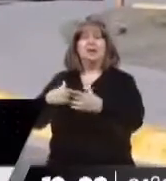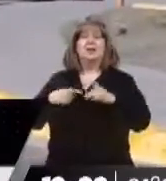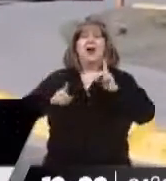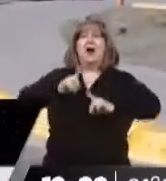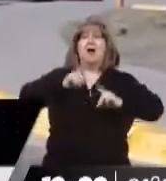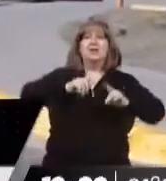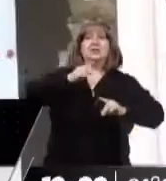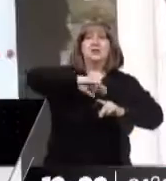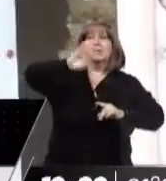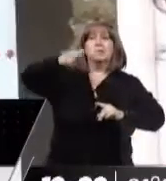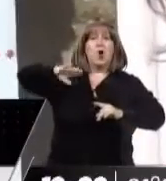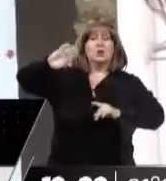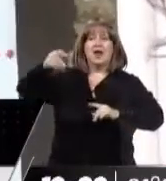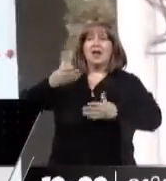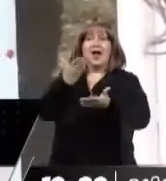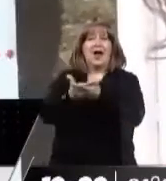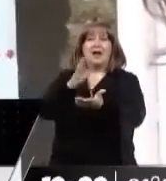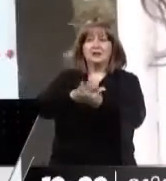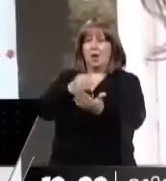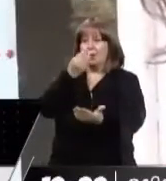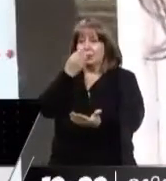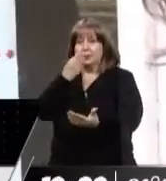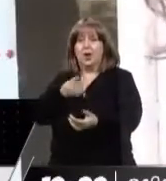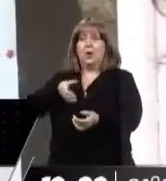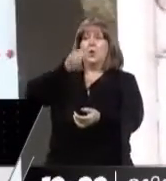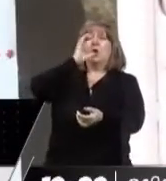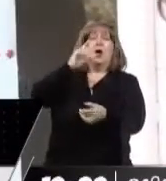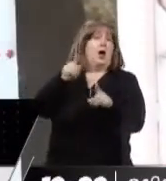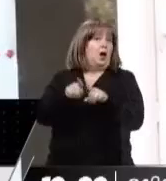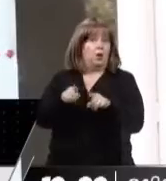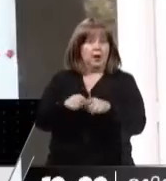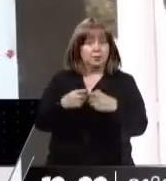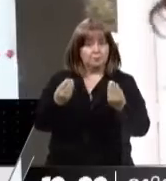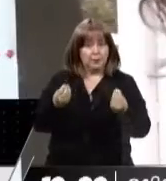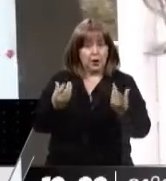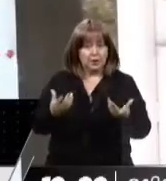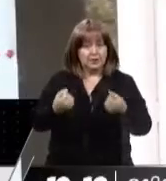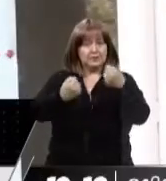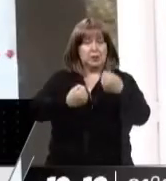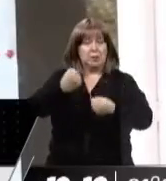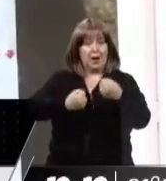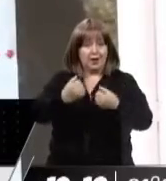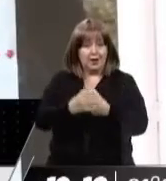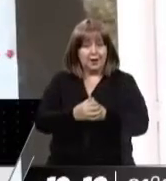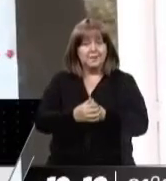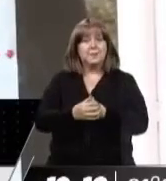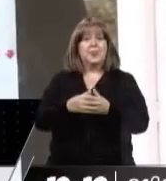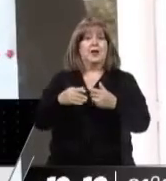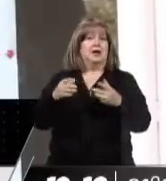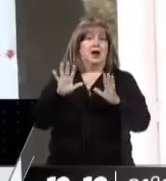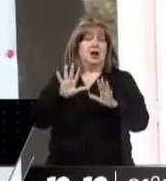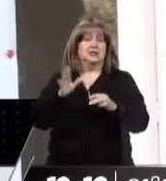y viene manejando se realizan más o menos unos 50 60 controles